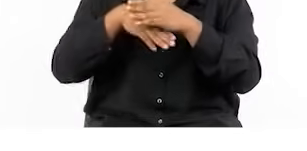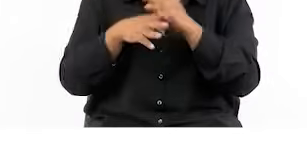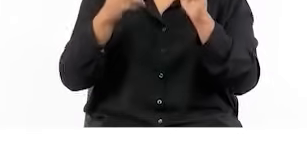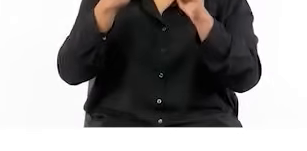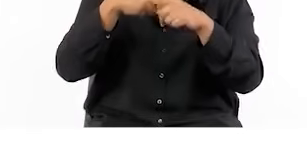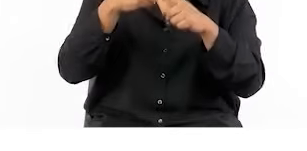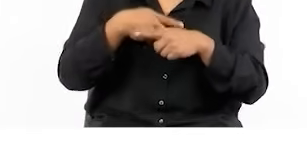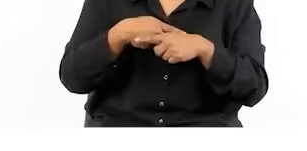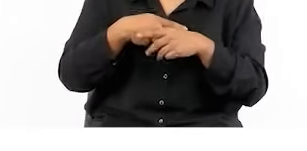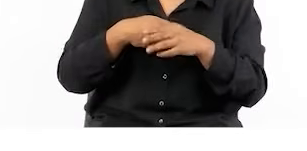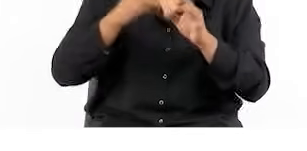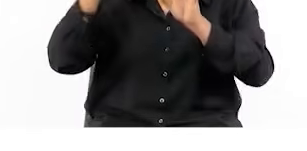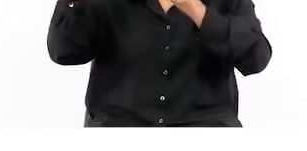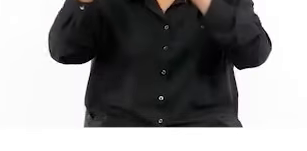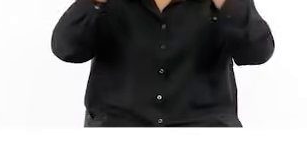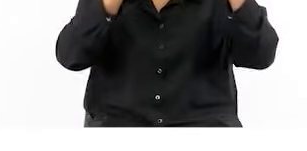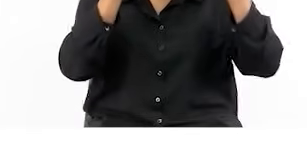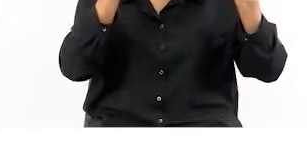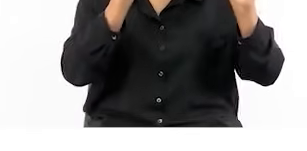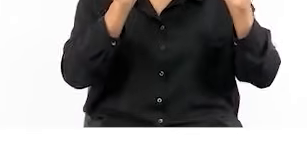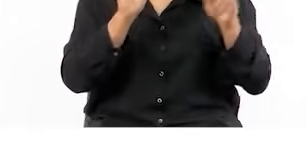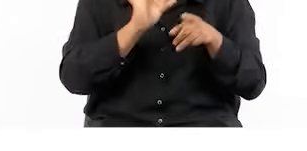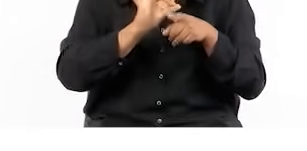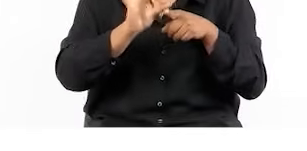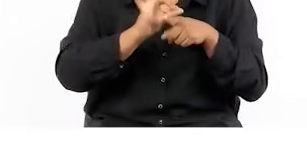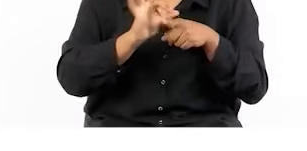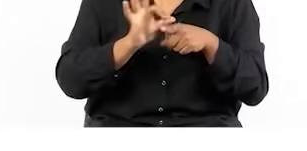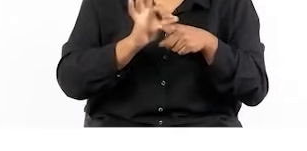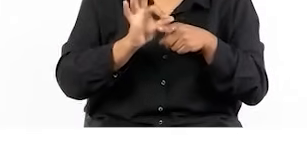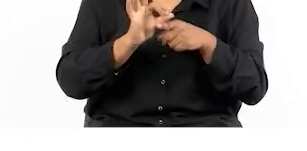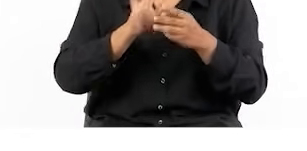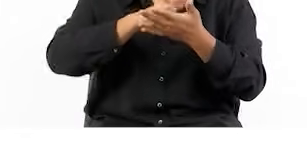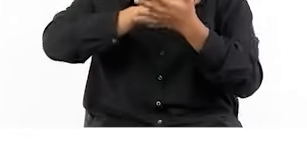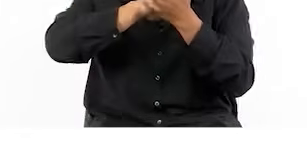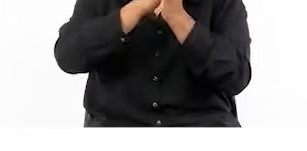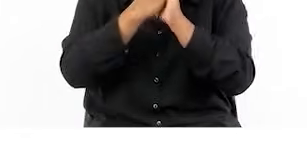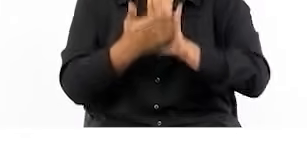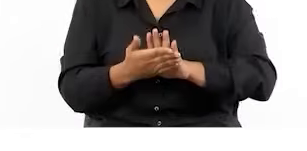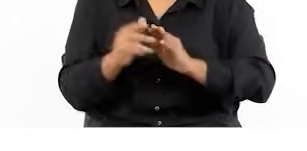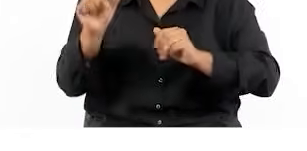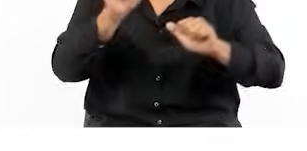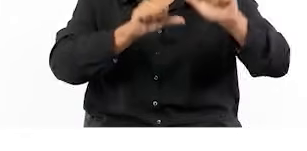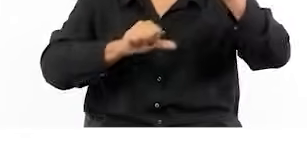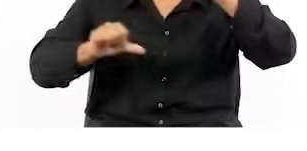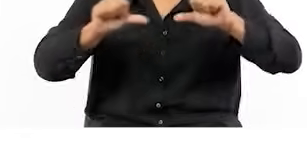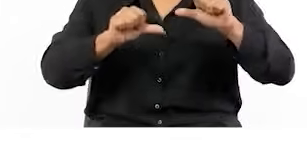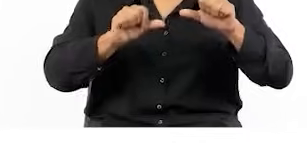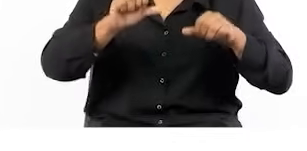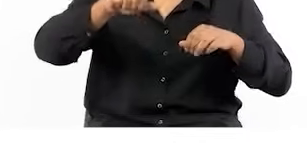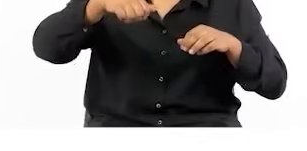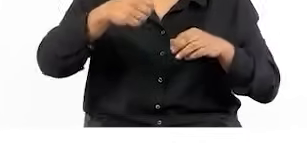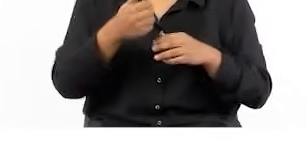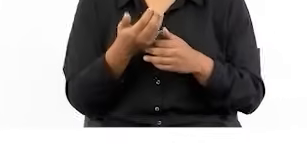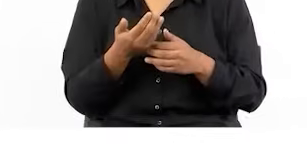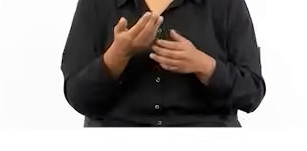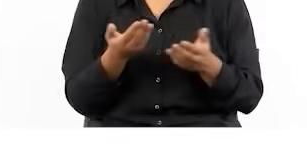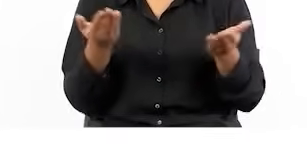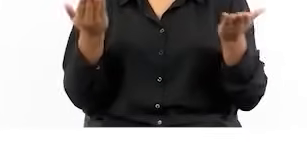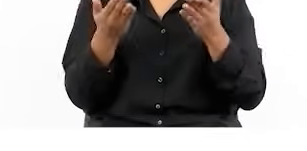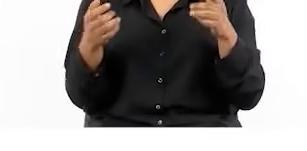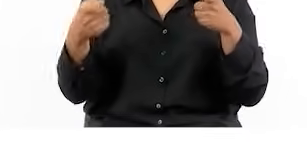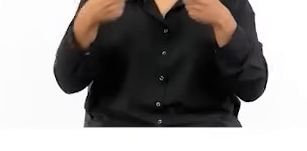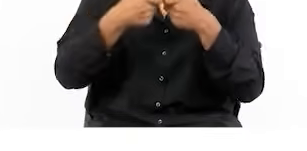su apariencia y también su estructura interna. El motor de las estrellas es la nucleosíntesis, transformación de